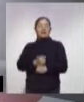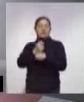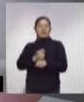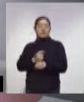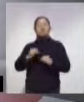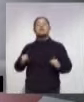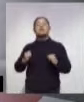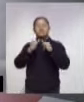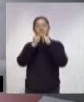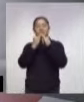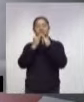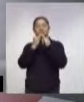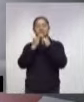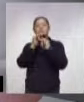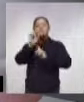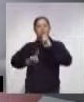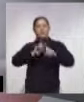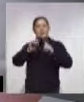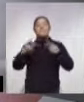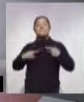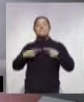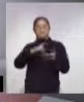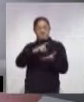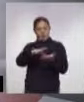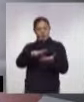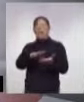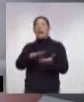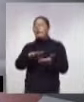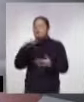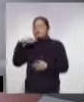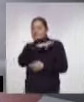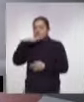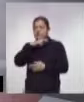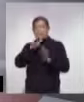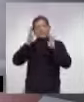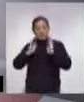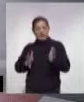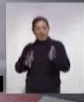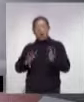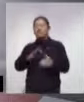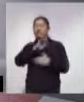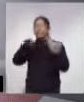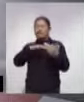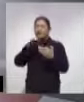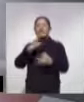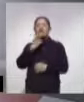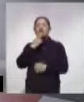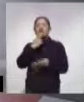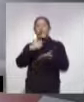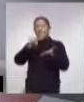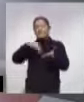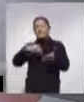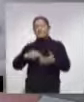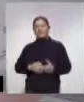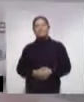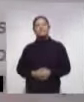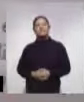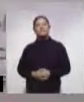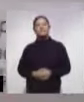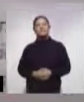para Personas con Discapacidad agilizarán ya todos sus trámites con el uso de la firma electrónica.